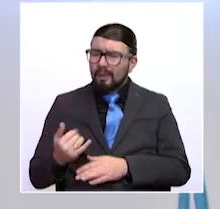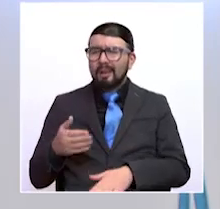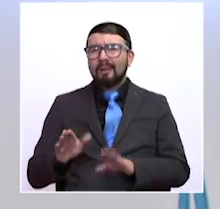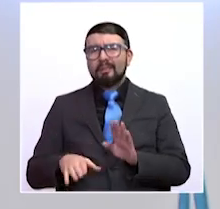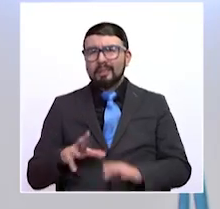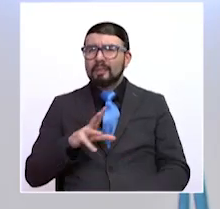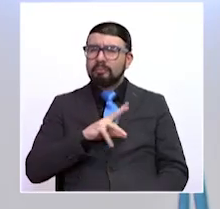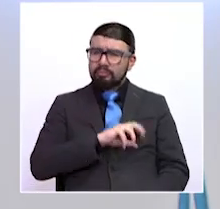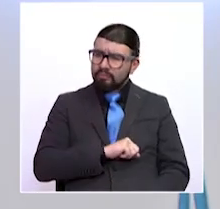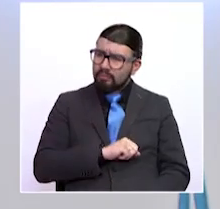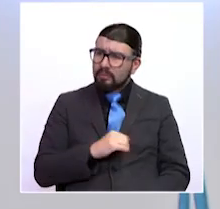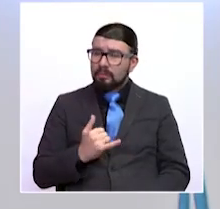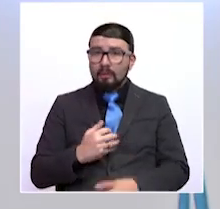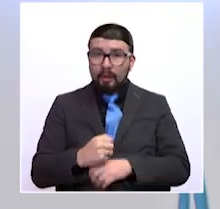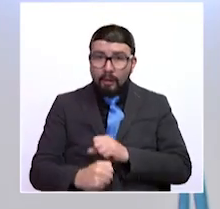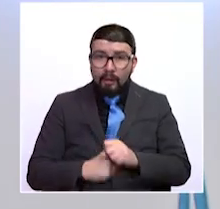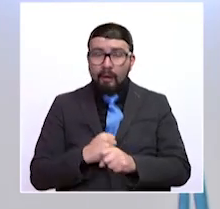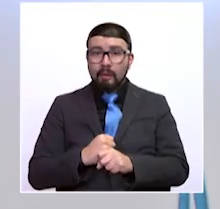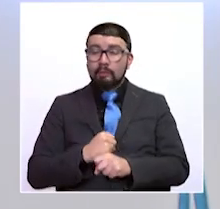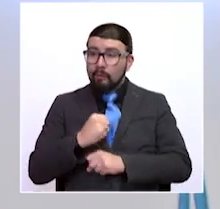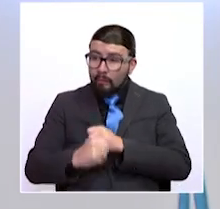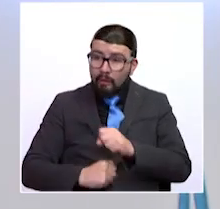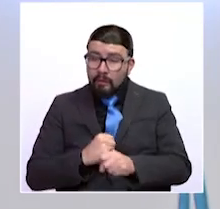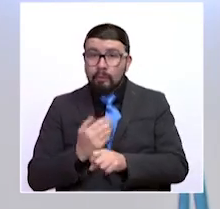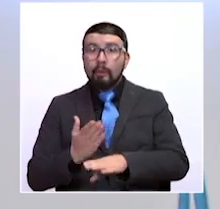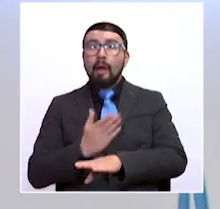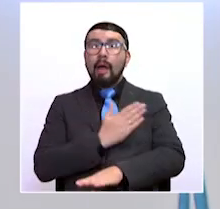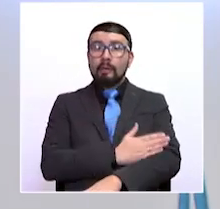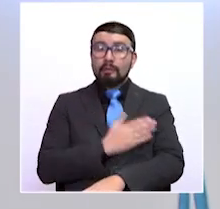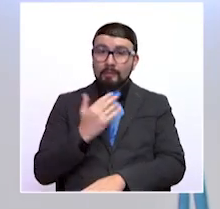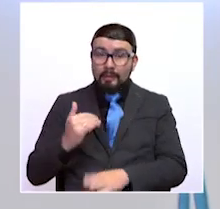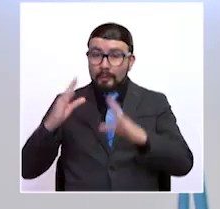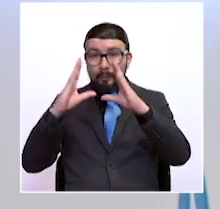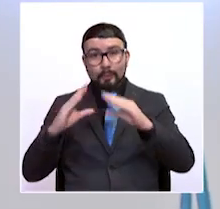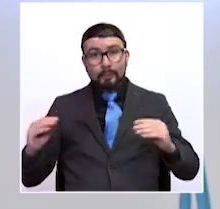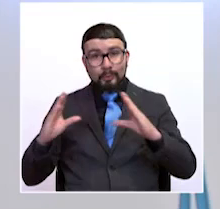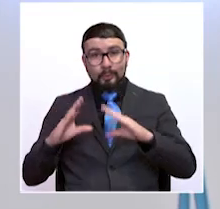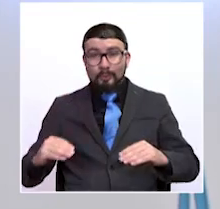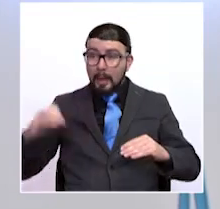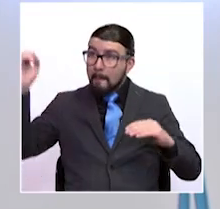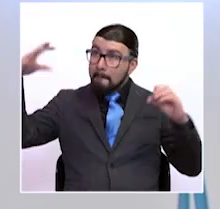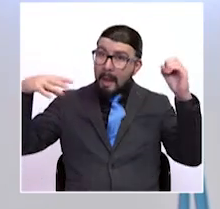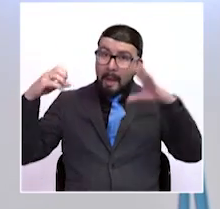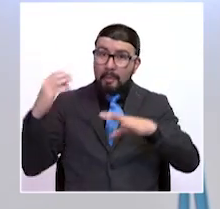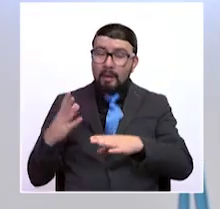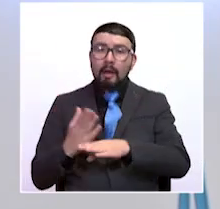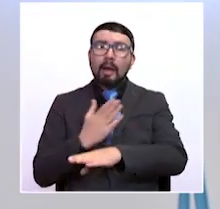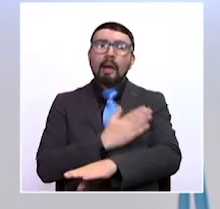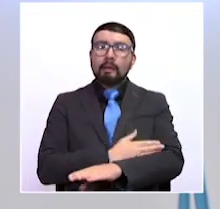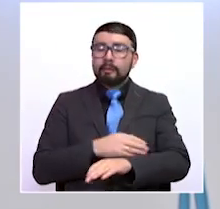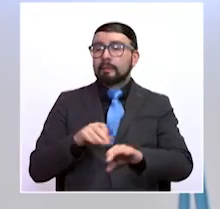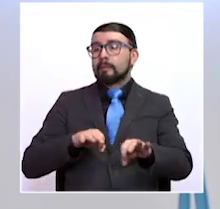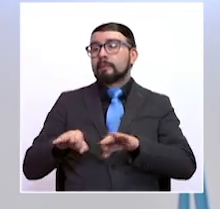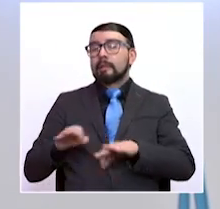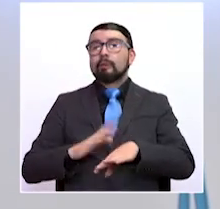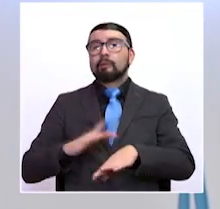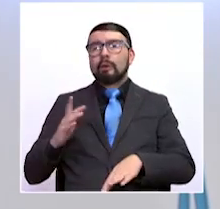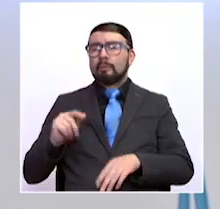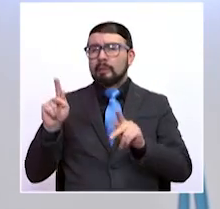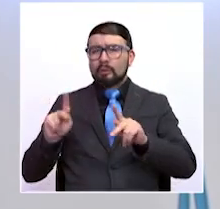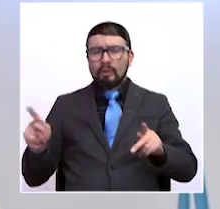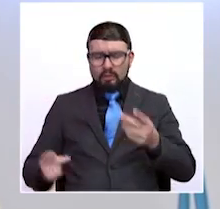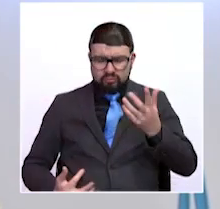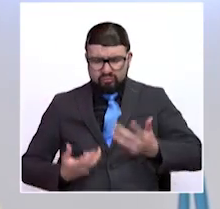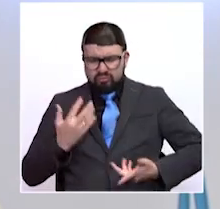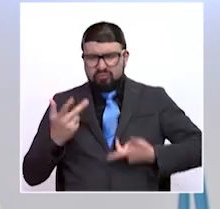que hacer cada año, antes del alumbrado de Navidad, este programa, Los Quemados. Y ella nos